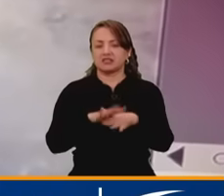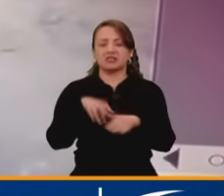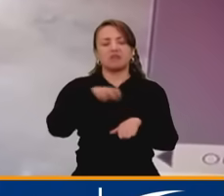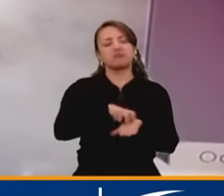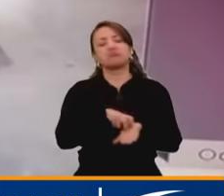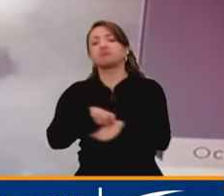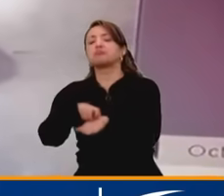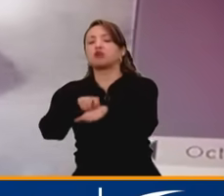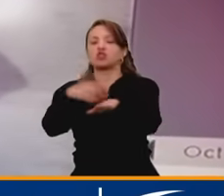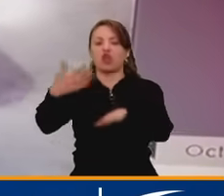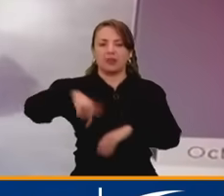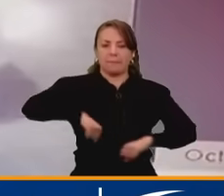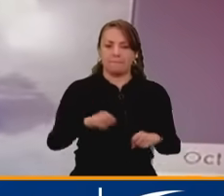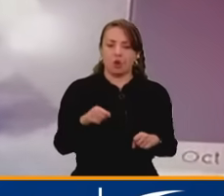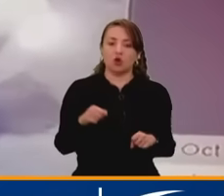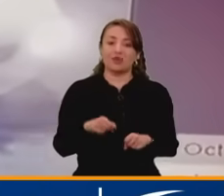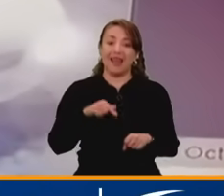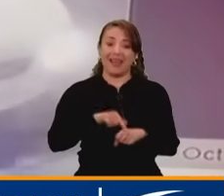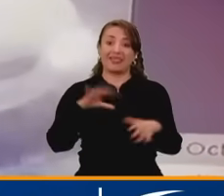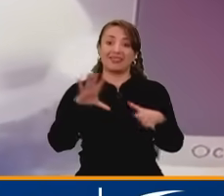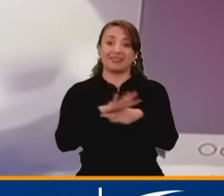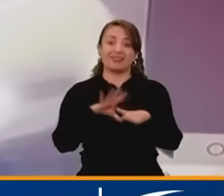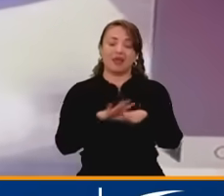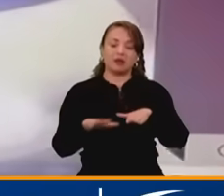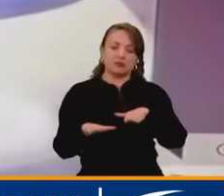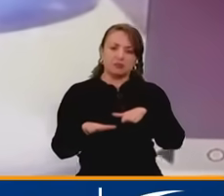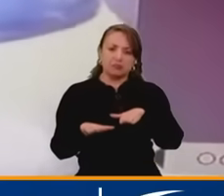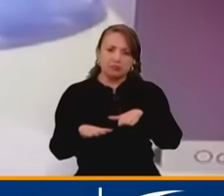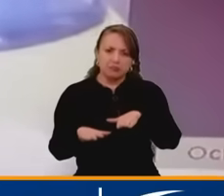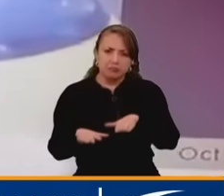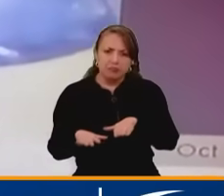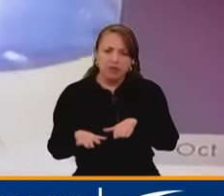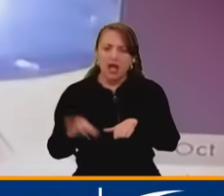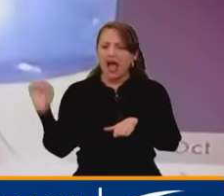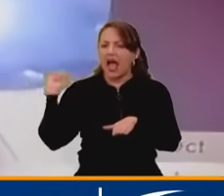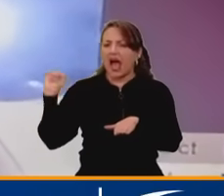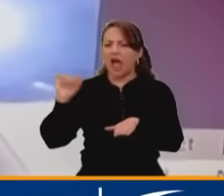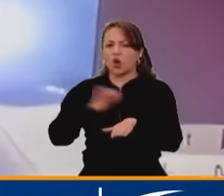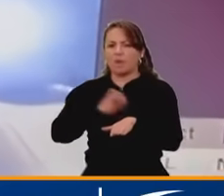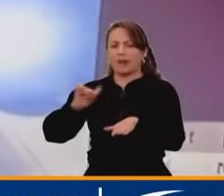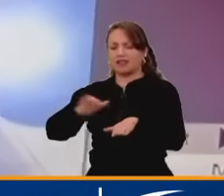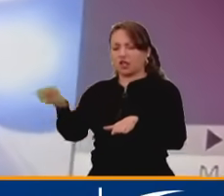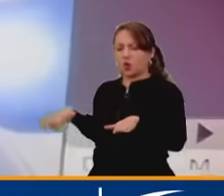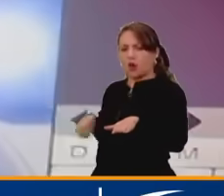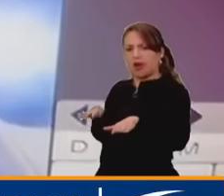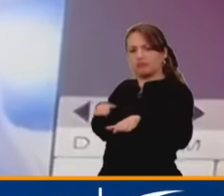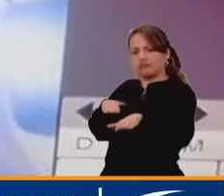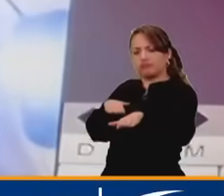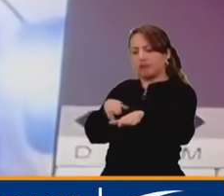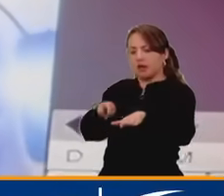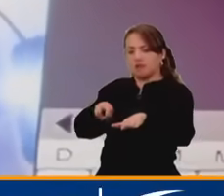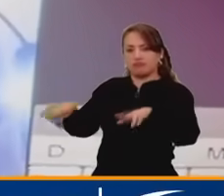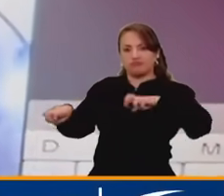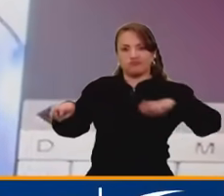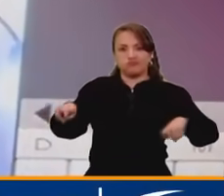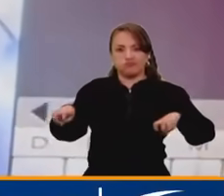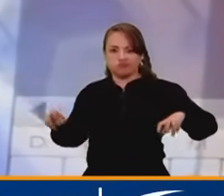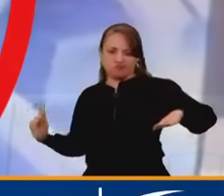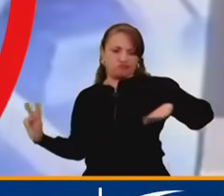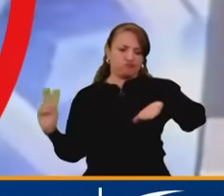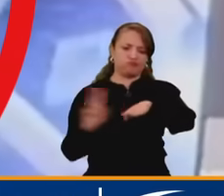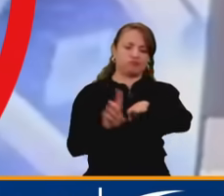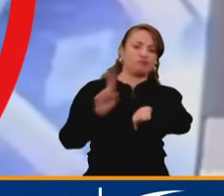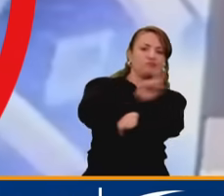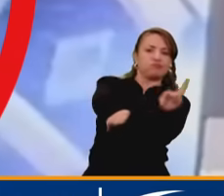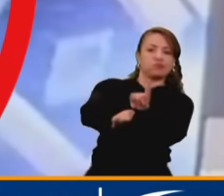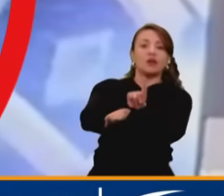Bogotá el vehículo de servicio público se detiene un poco y de un carro particular Se bajan dos hombres que rápidamente ingresan por los costados